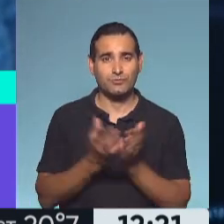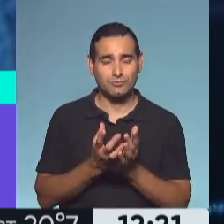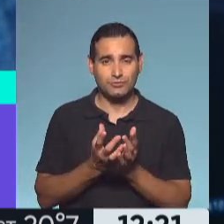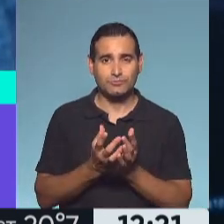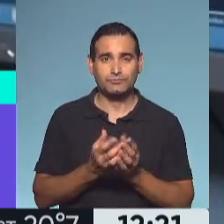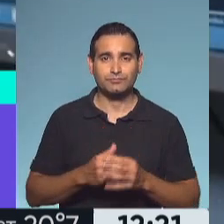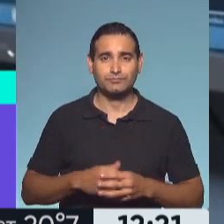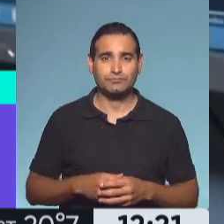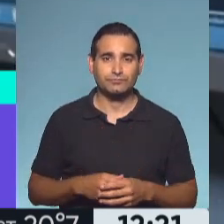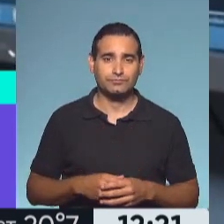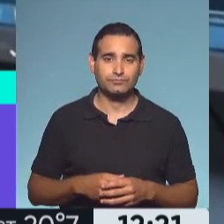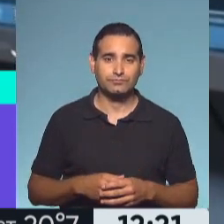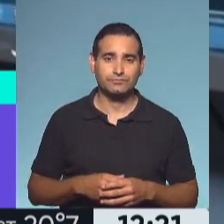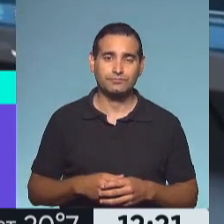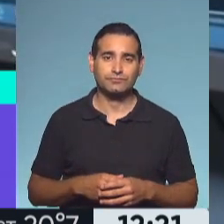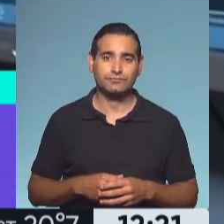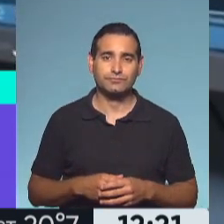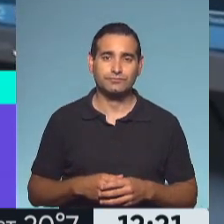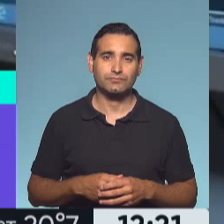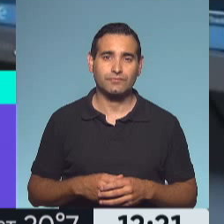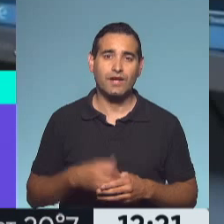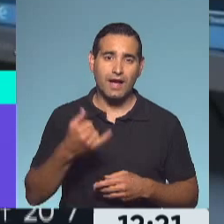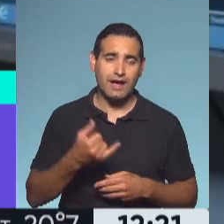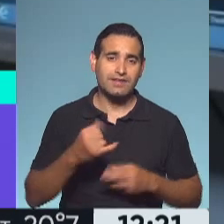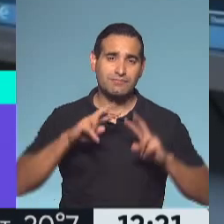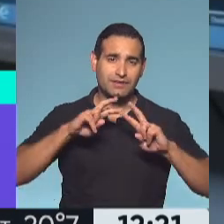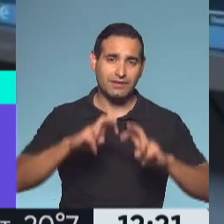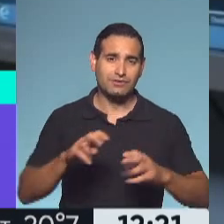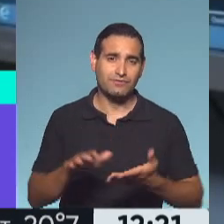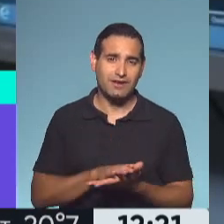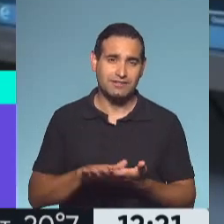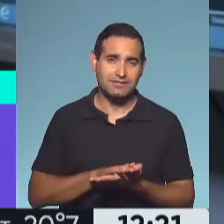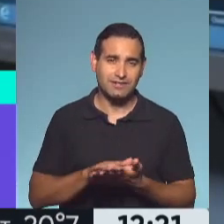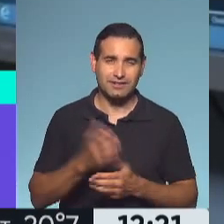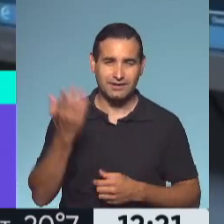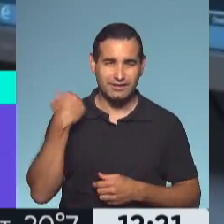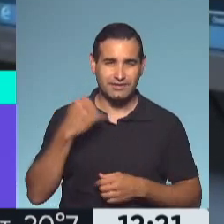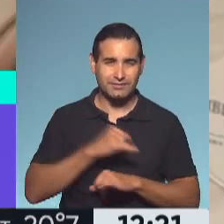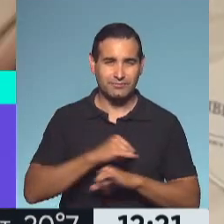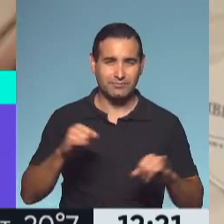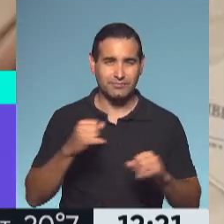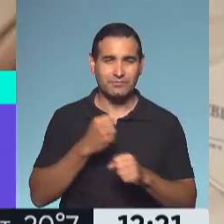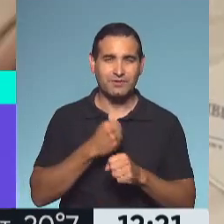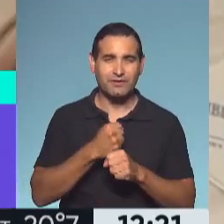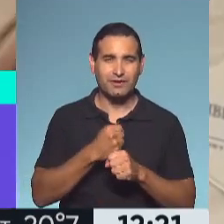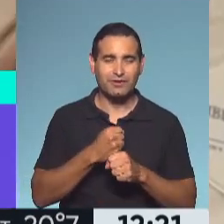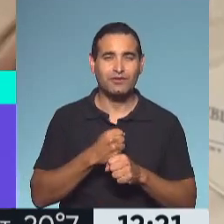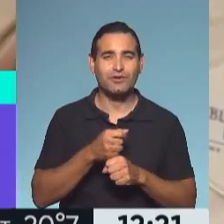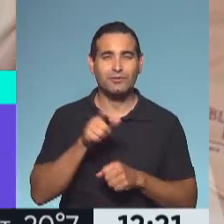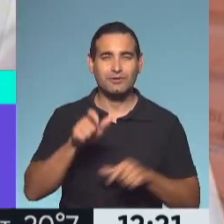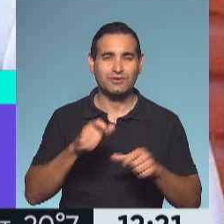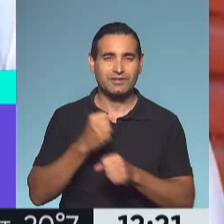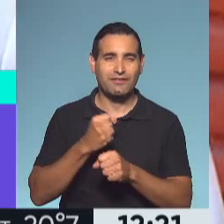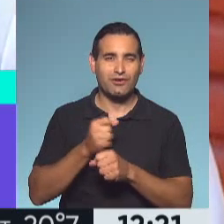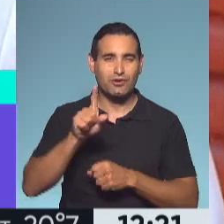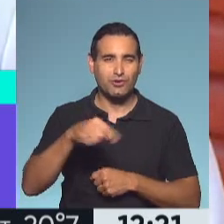principales causas de muerte. Hay mucho de investigación básica que está en desarrollo. Hace un tiempito se publicó un trabajo de la gente del CONICET,